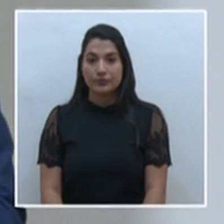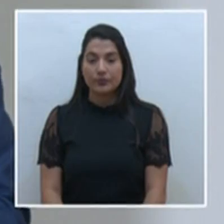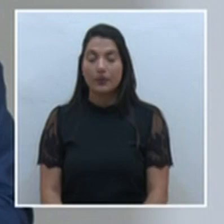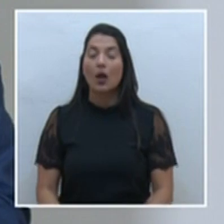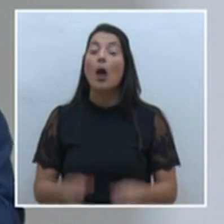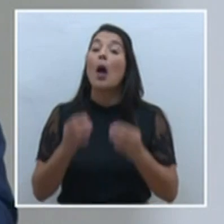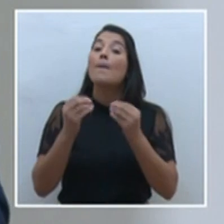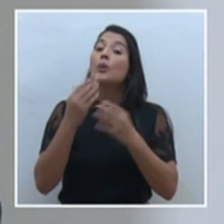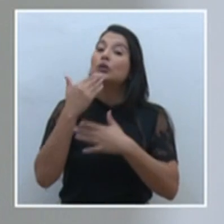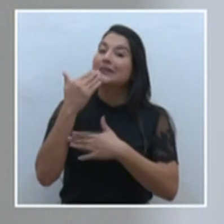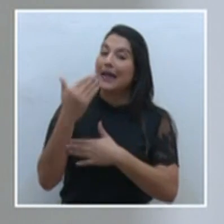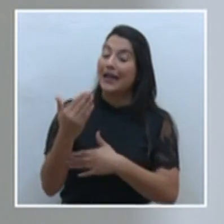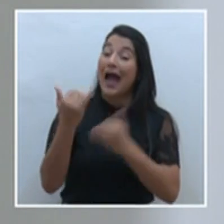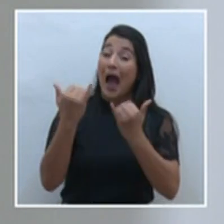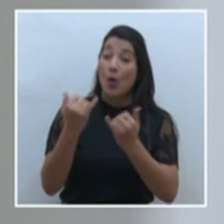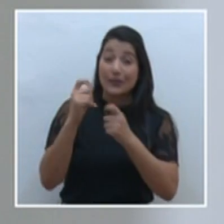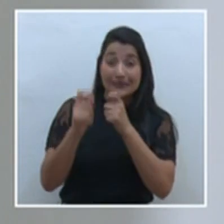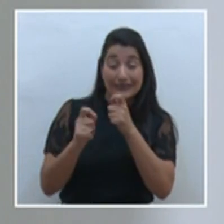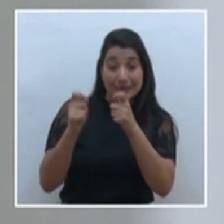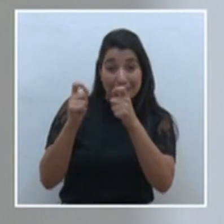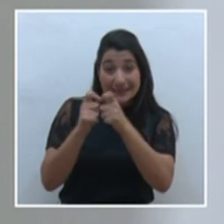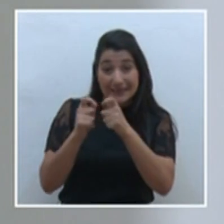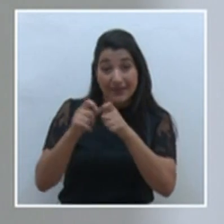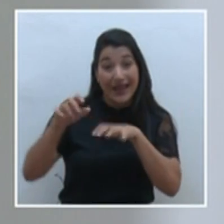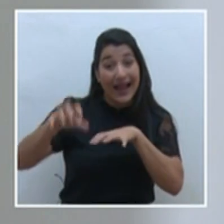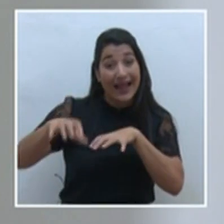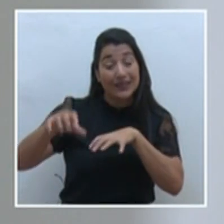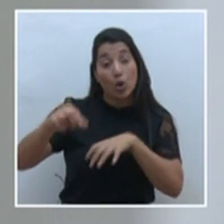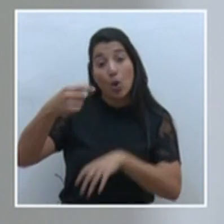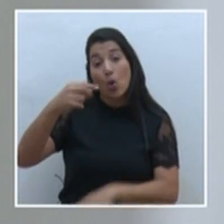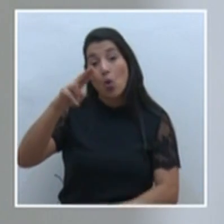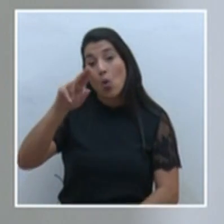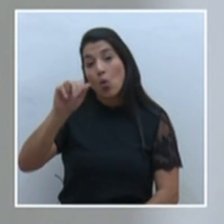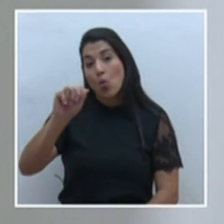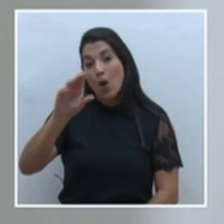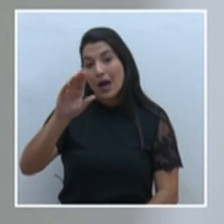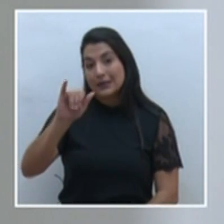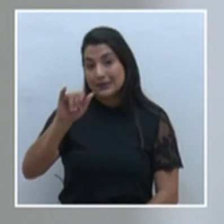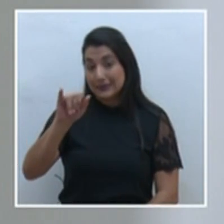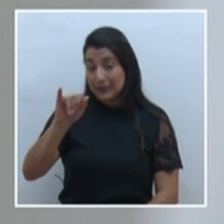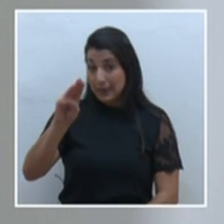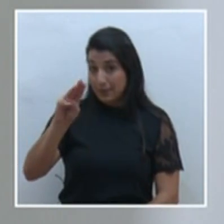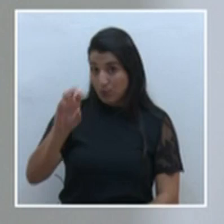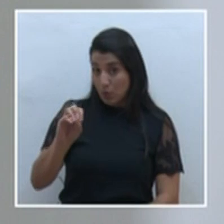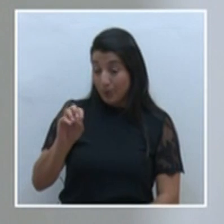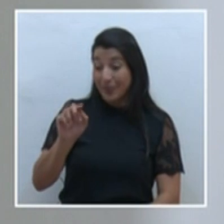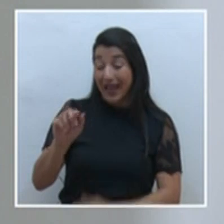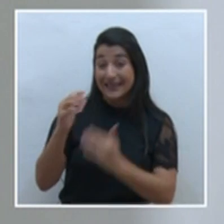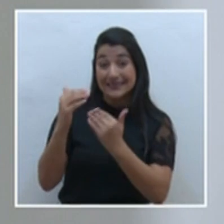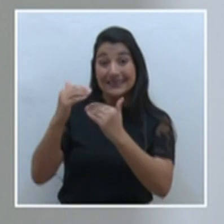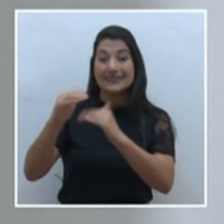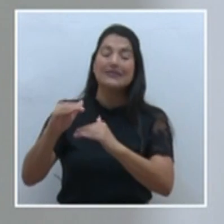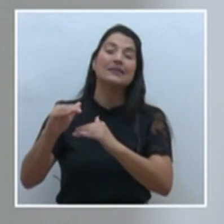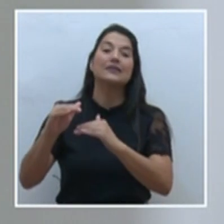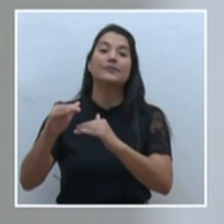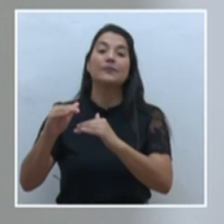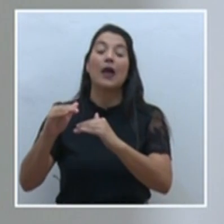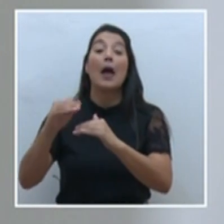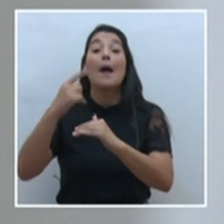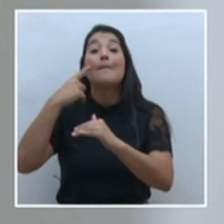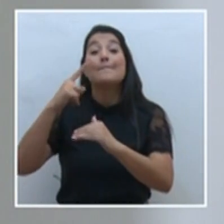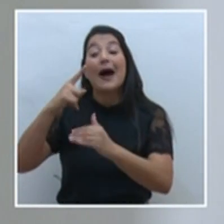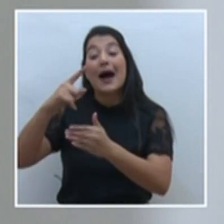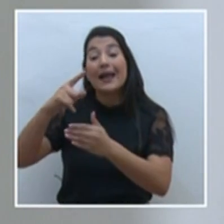Muchas gracias. En el caso particular del cantón de Guásimo, la restricción aplica para